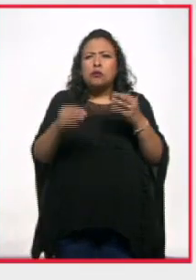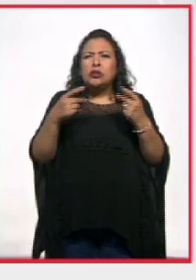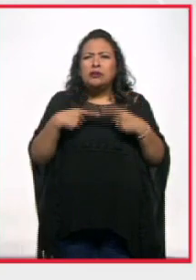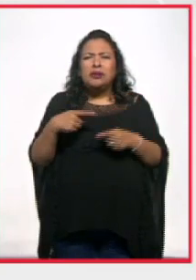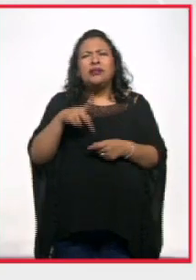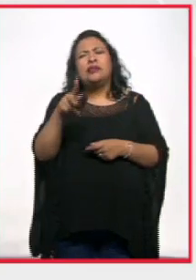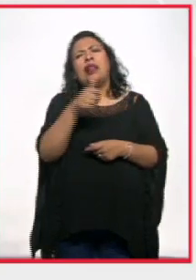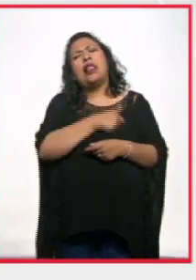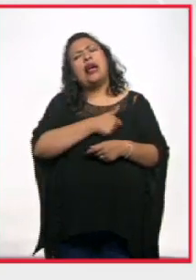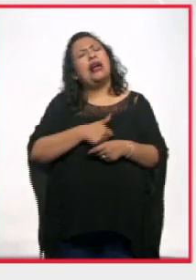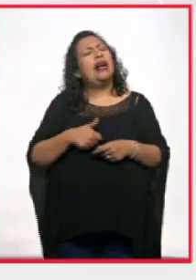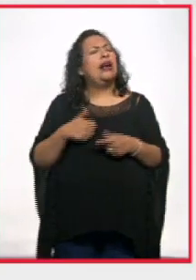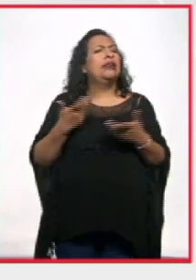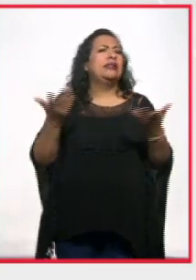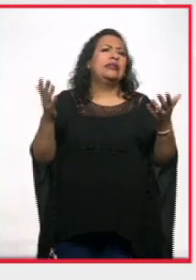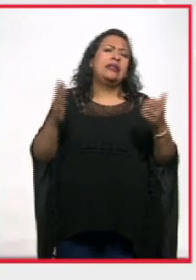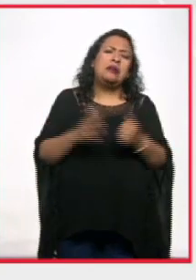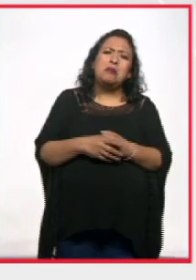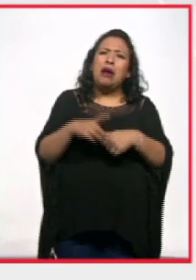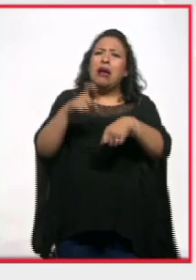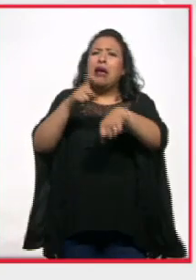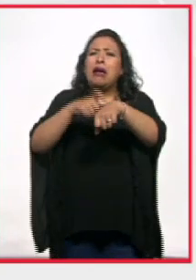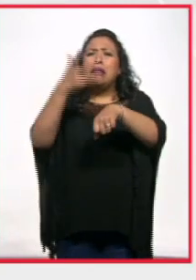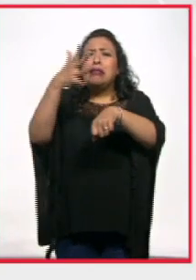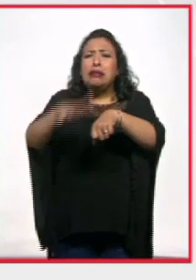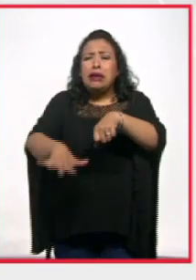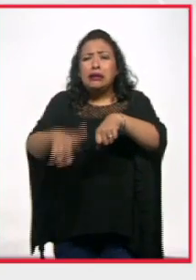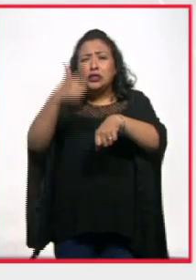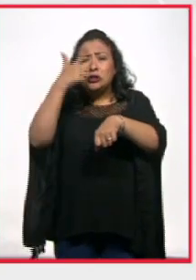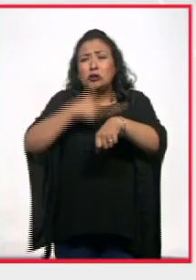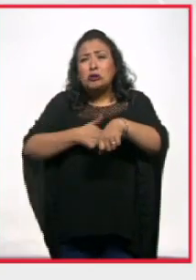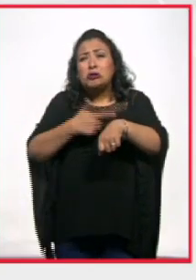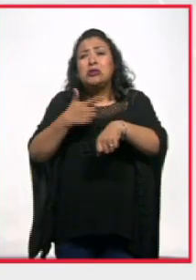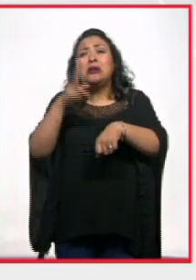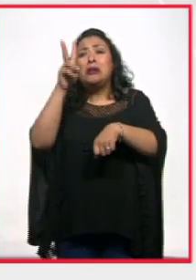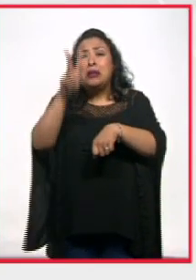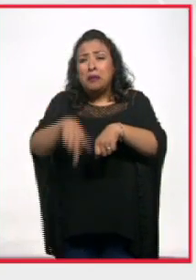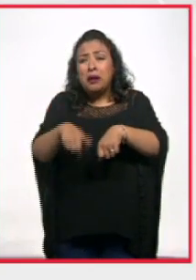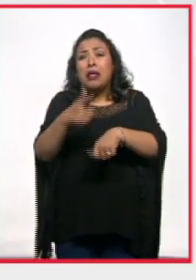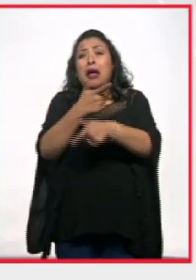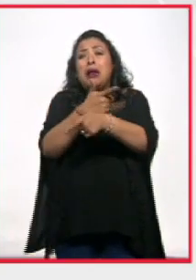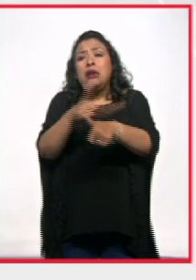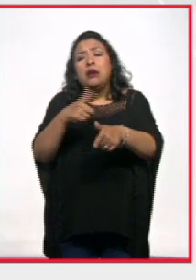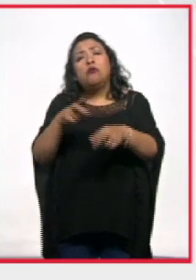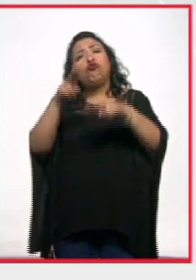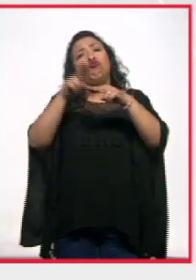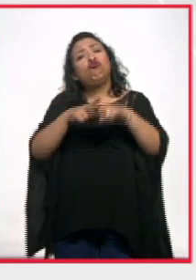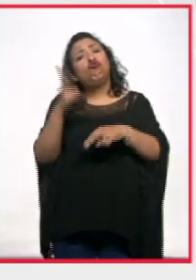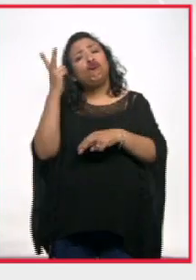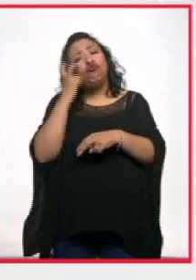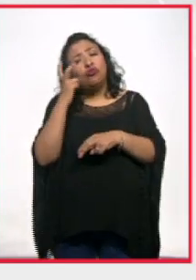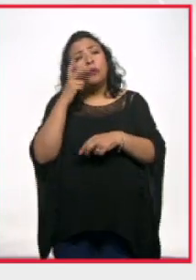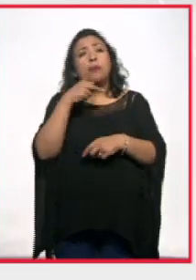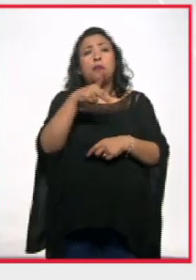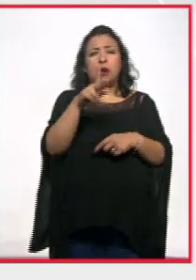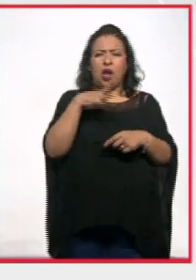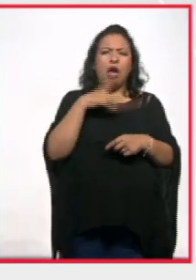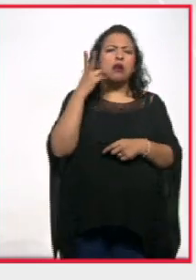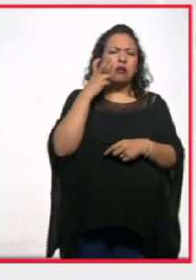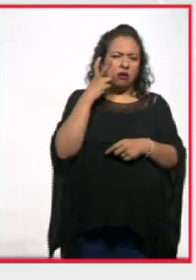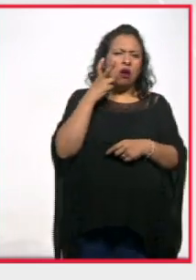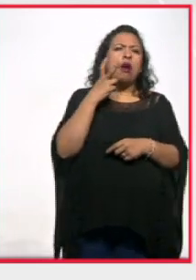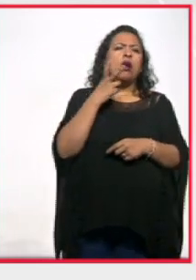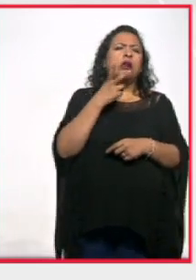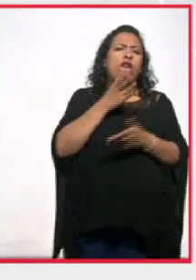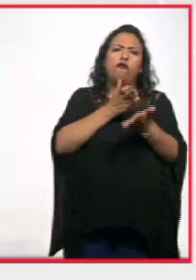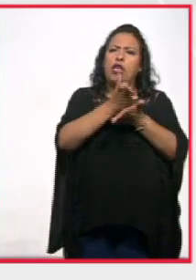dijo, qué lástima, porque era la hora que yo podía realmente sentarme y escuchar. Pero sí tienes una audiencia fiel. Sí,